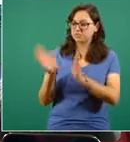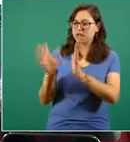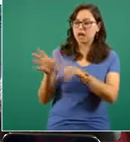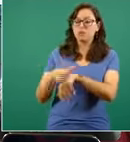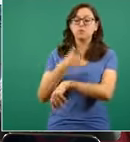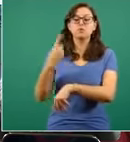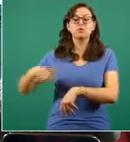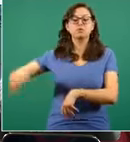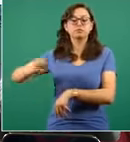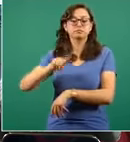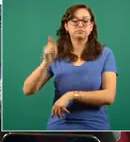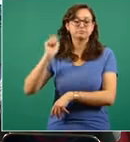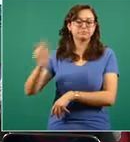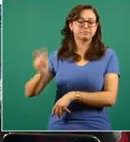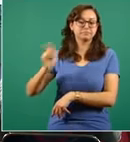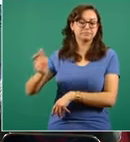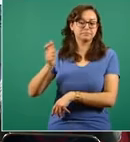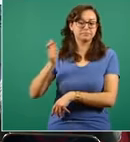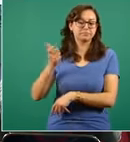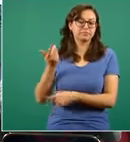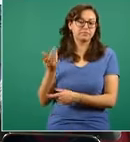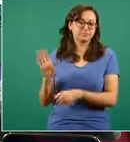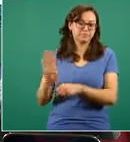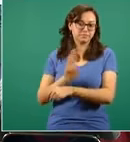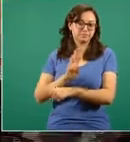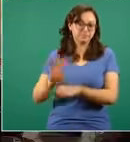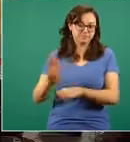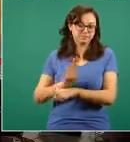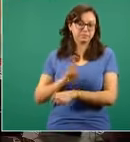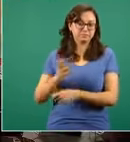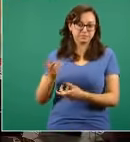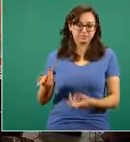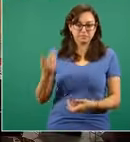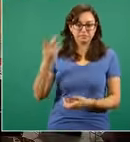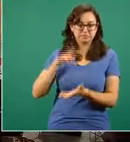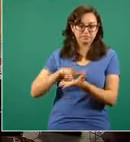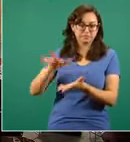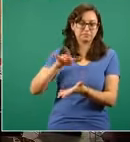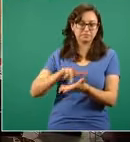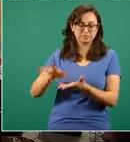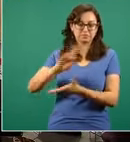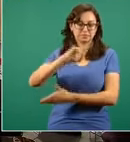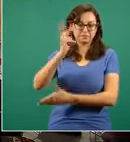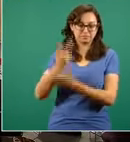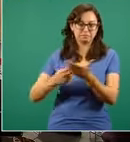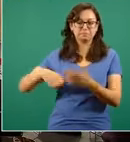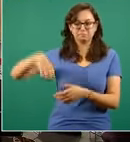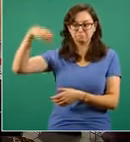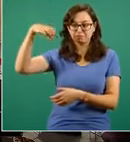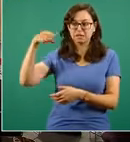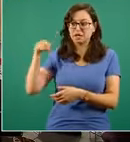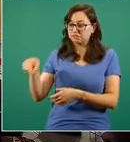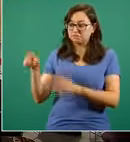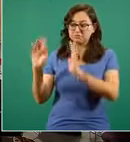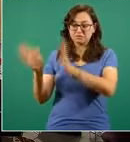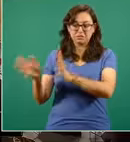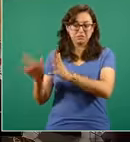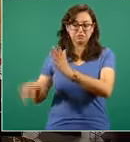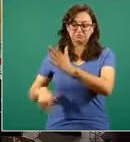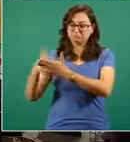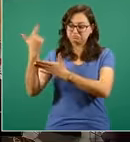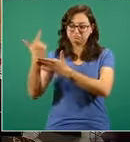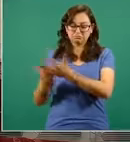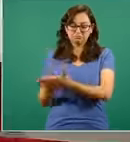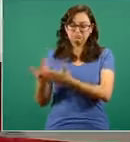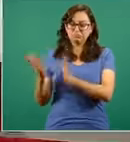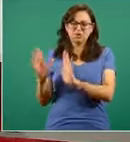son beneficiarias de los programas que precisamente se tienen de apoyo a los adultos mayores. Entonces, dado ya que ya se cuenta con su